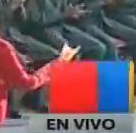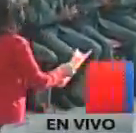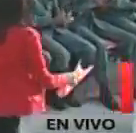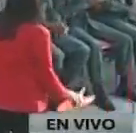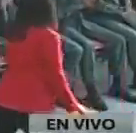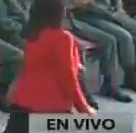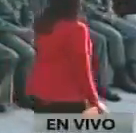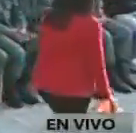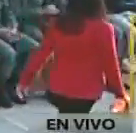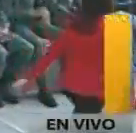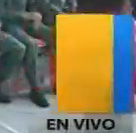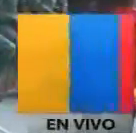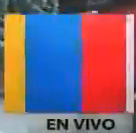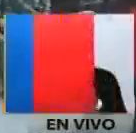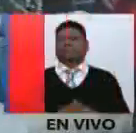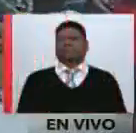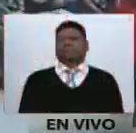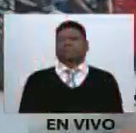hermano.